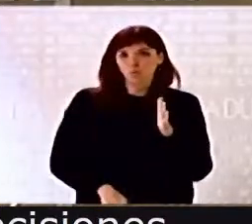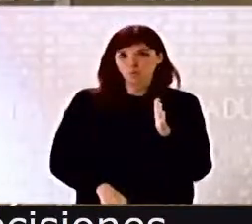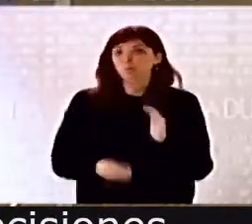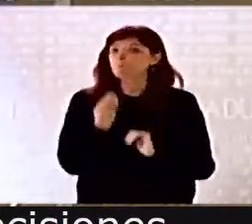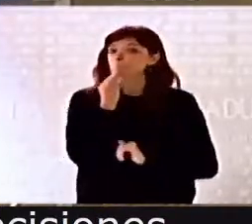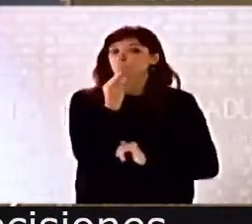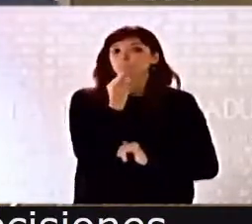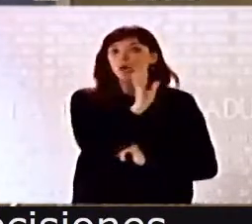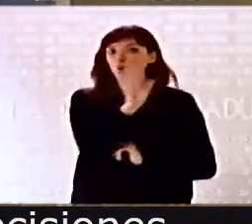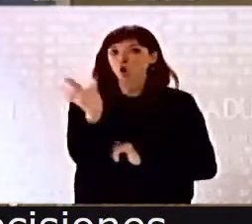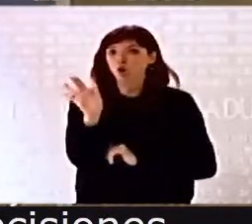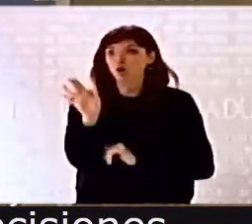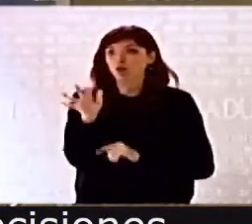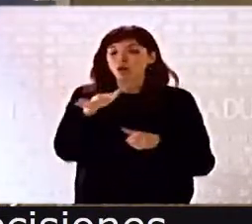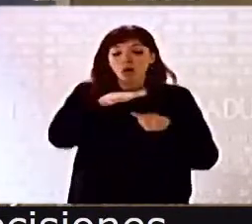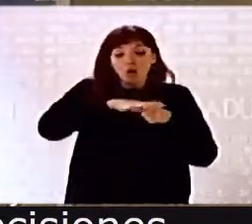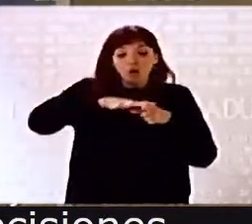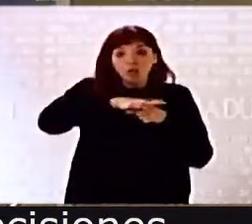y sobre zonas concretas,